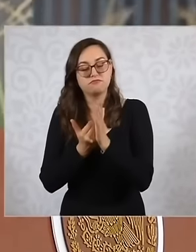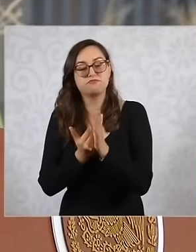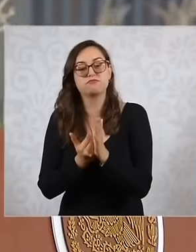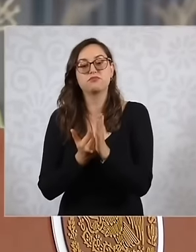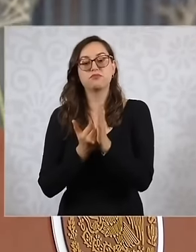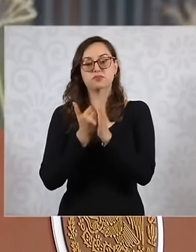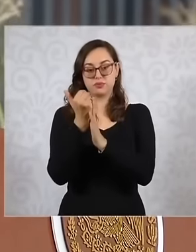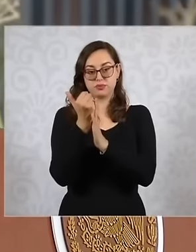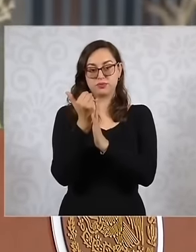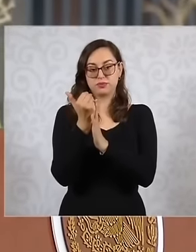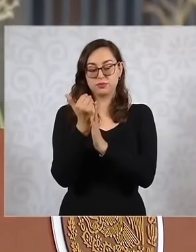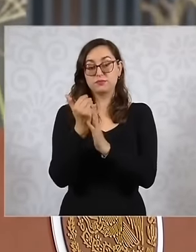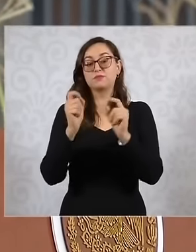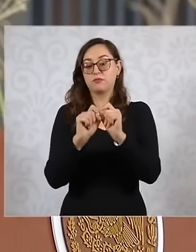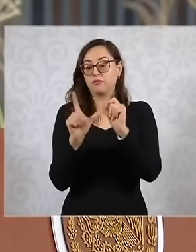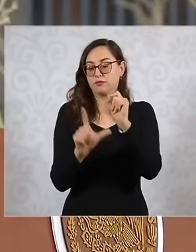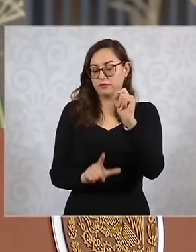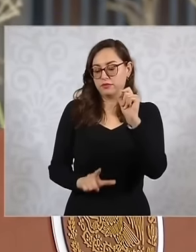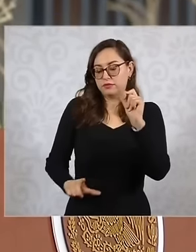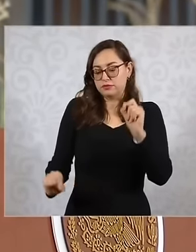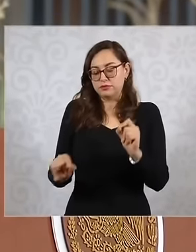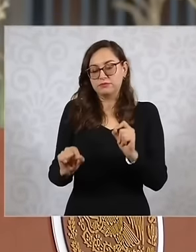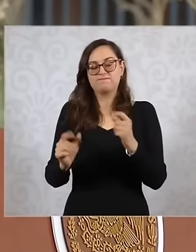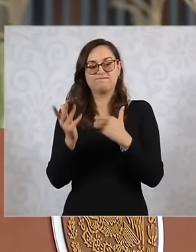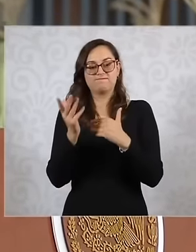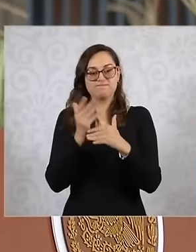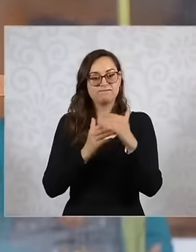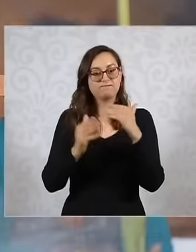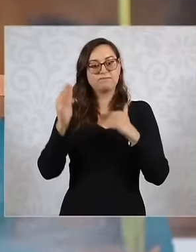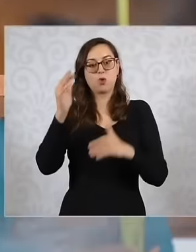República próspera y conectada.